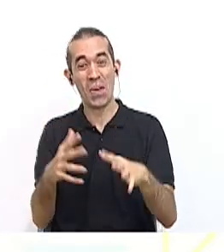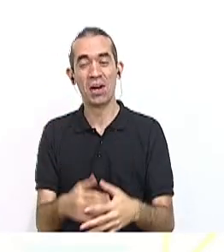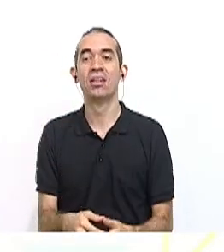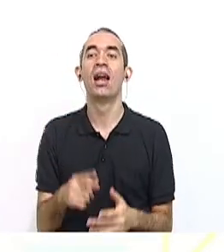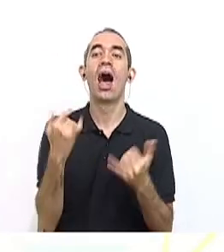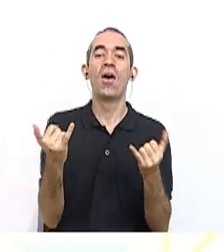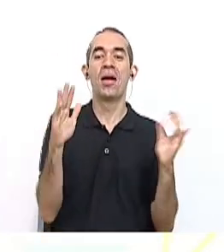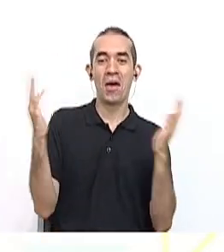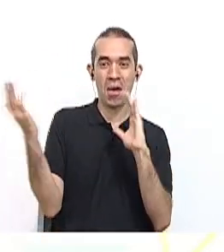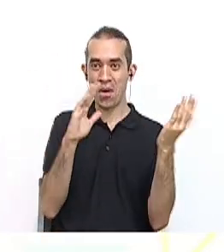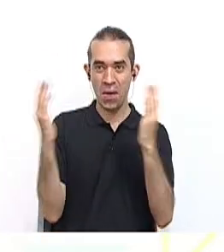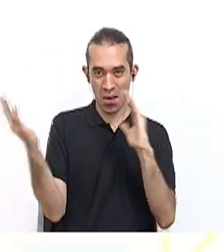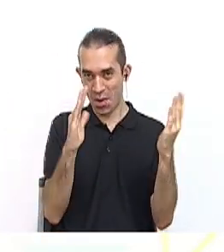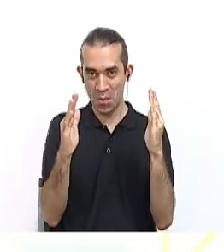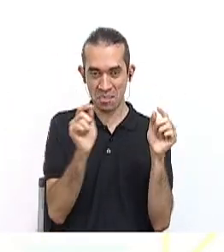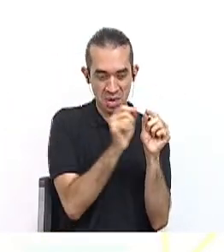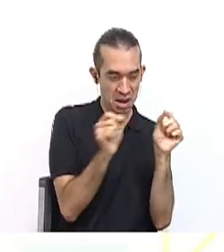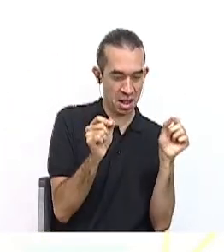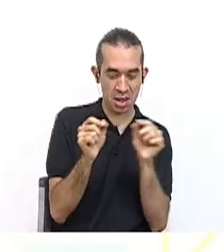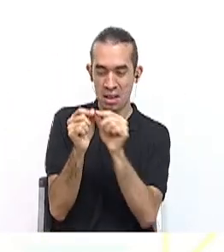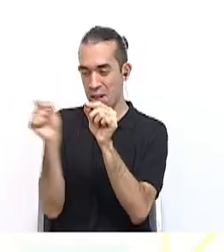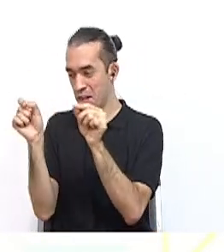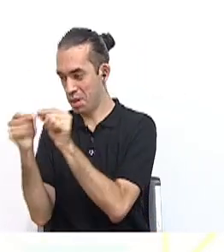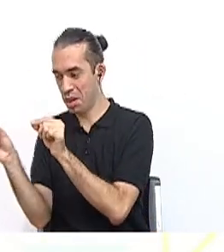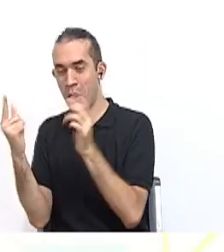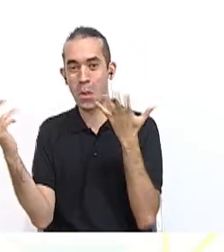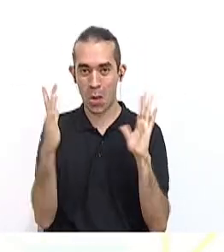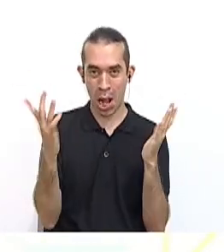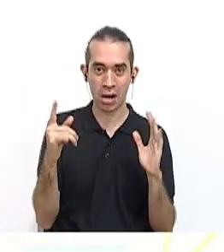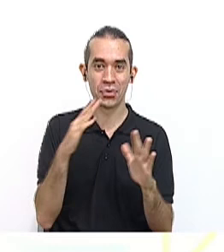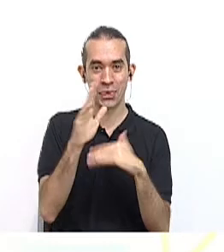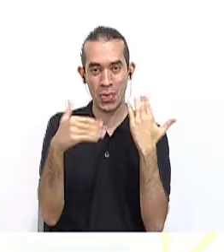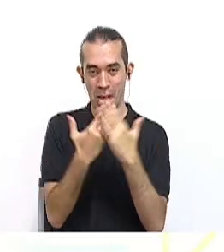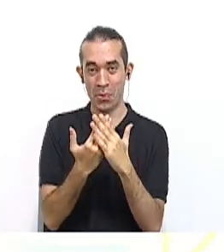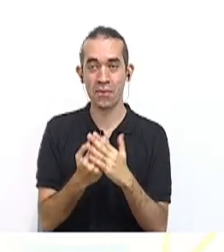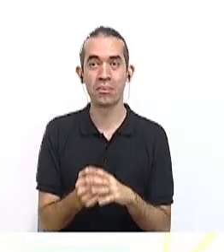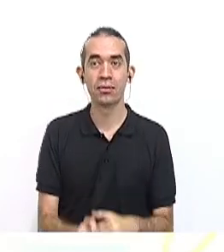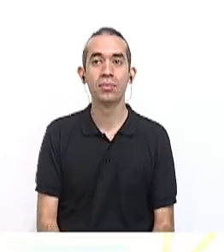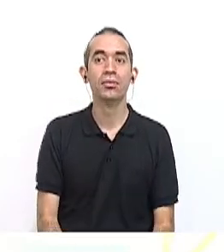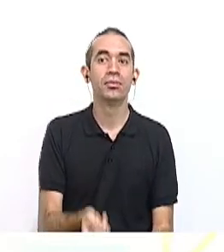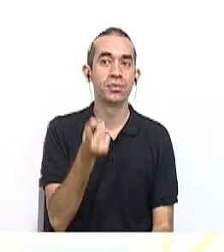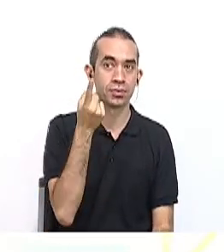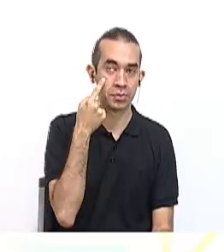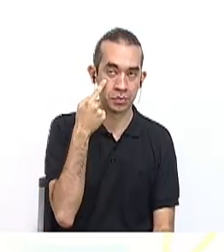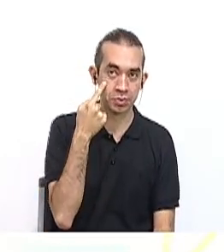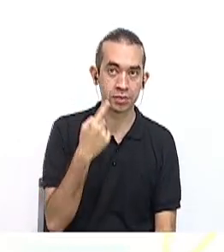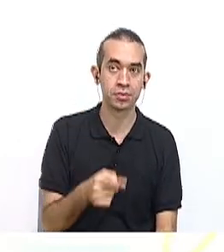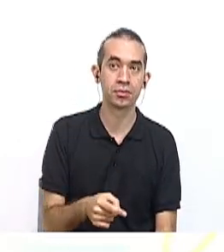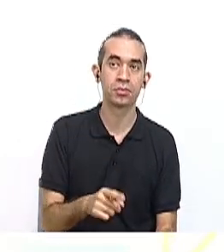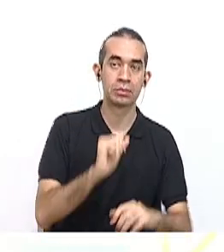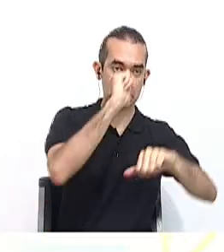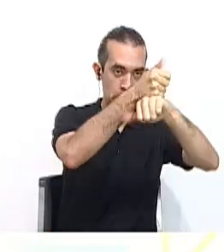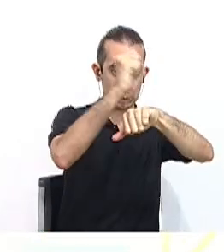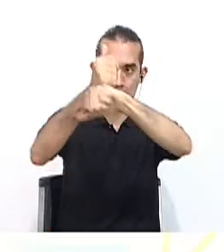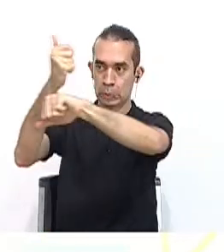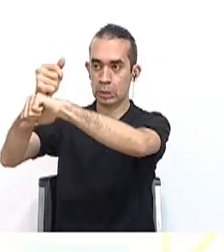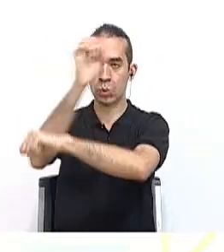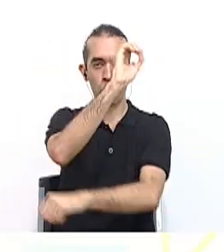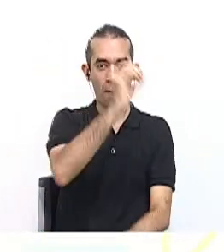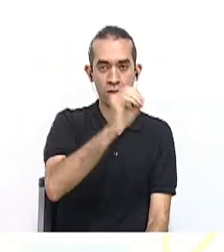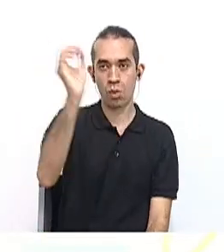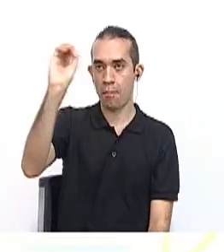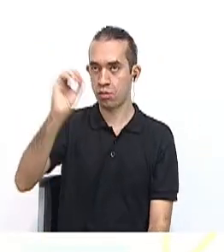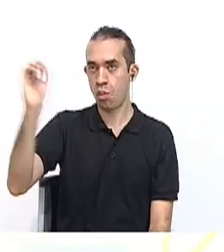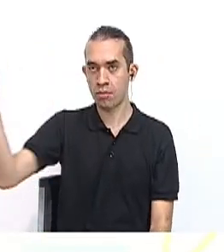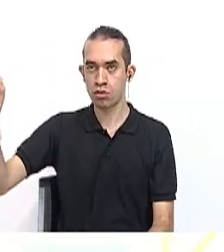comparar los lados de esos triángulos. Observemos. Realizamos las proporciones y queremos ver